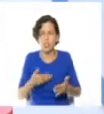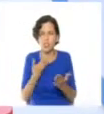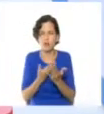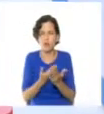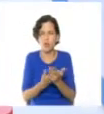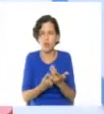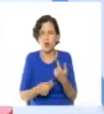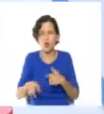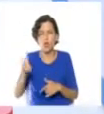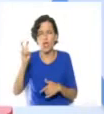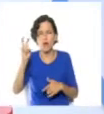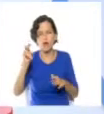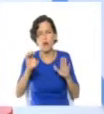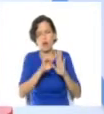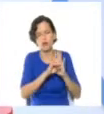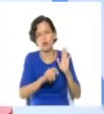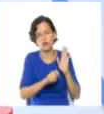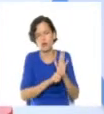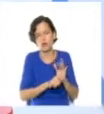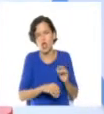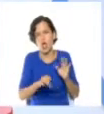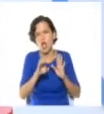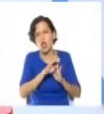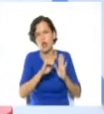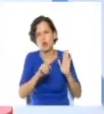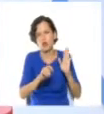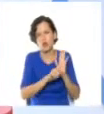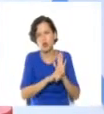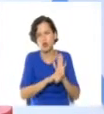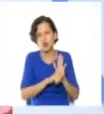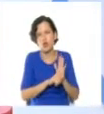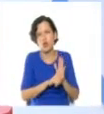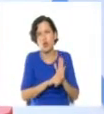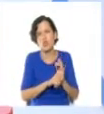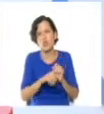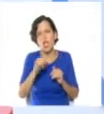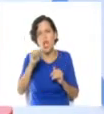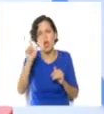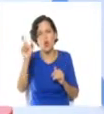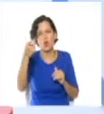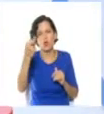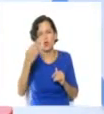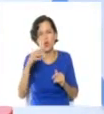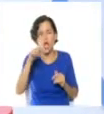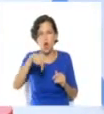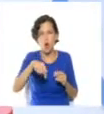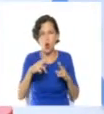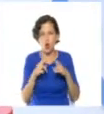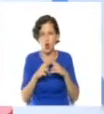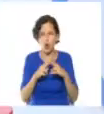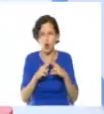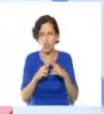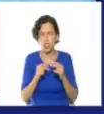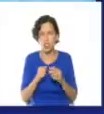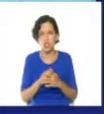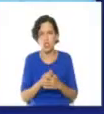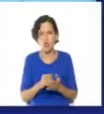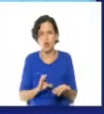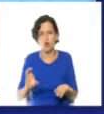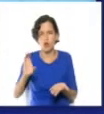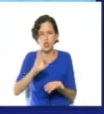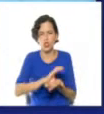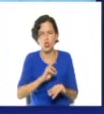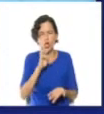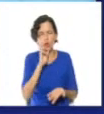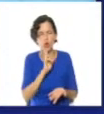promulgue una nueva constitución, la Constitución de Angostura, hoy conocida Angostura como Ciudad